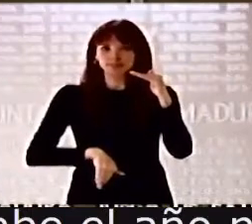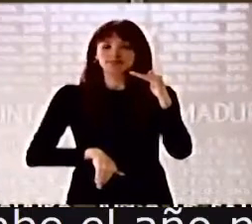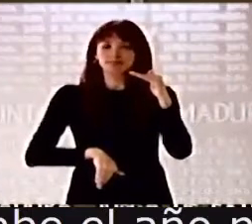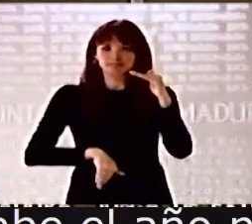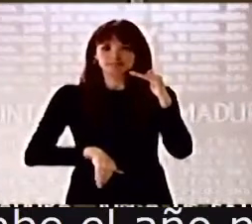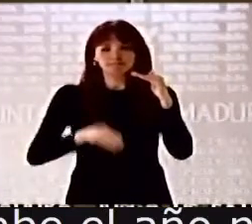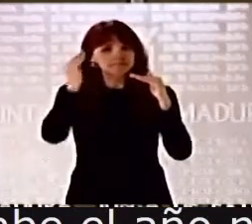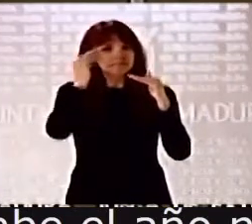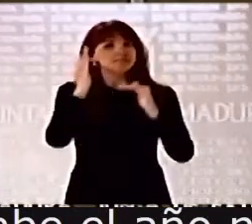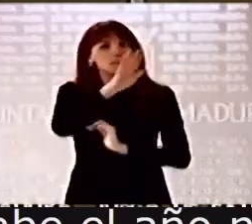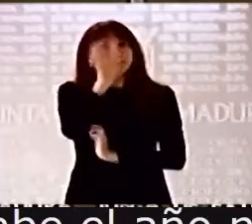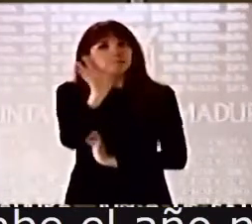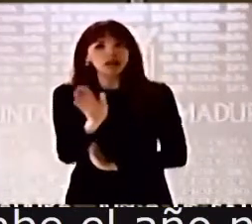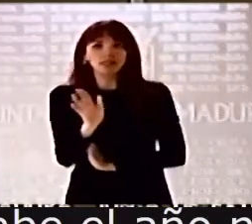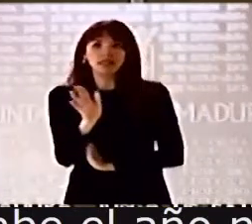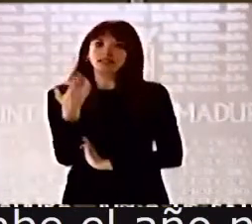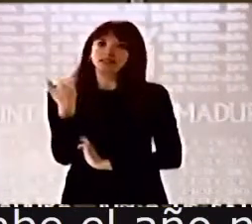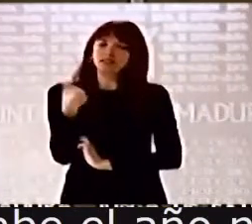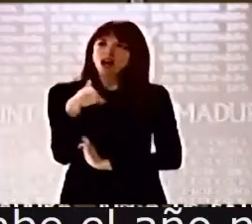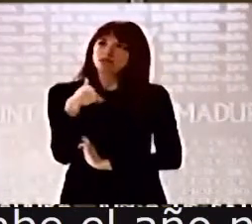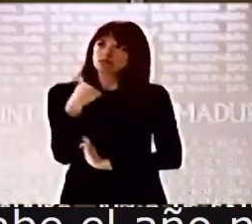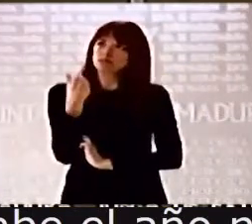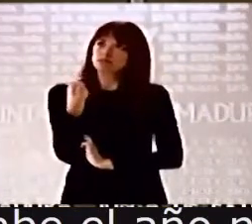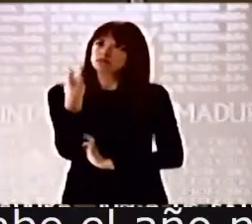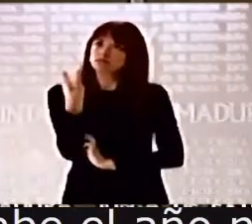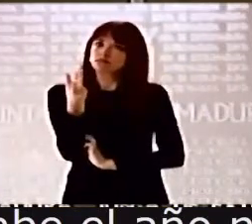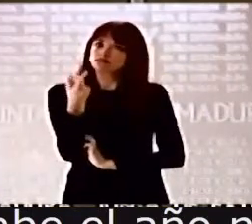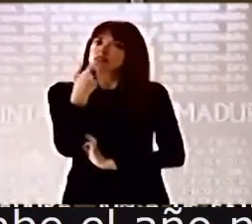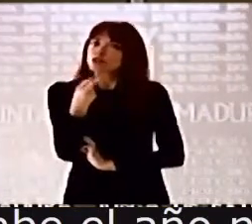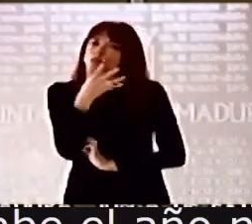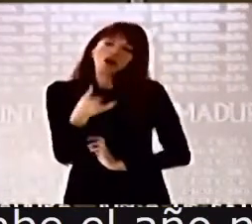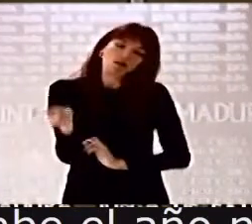Me parece que os he dado este dato con anterioridad, pero os lo doy ahora.